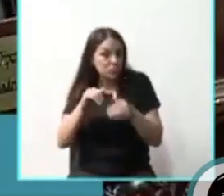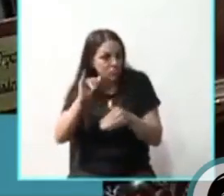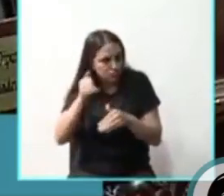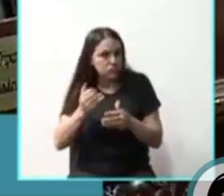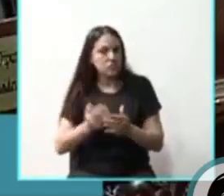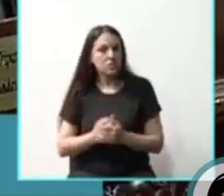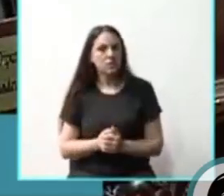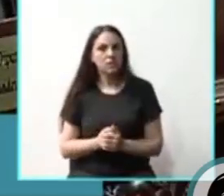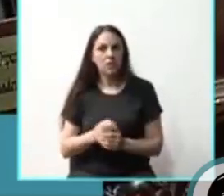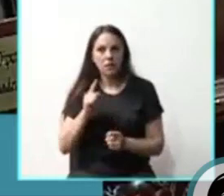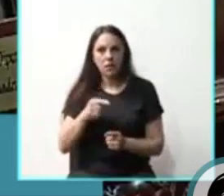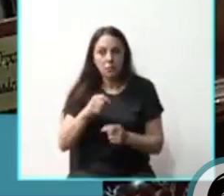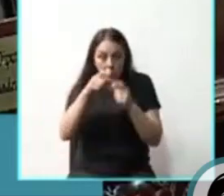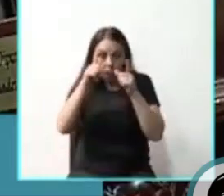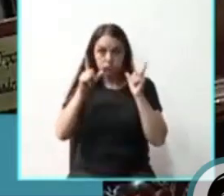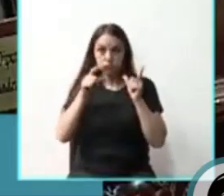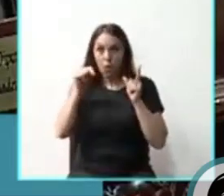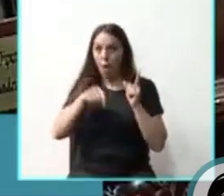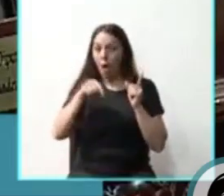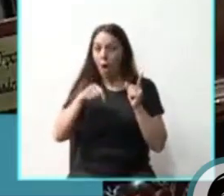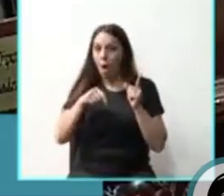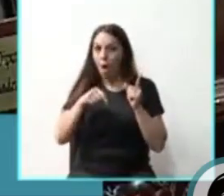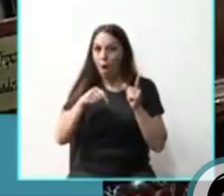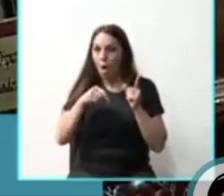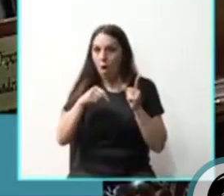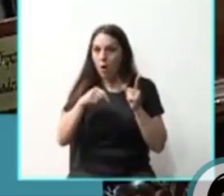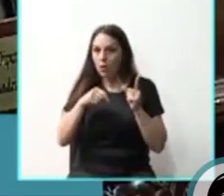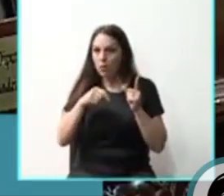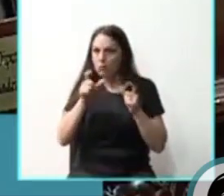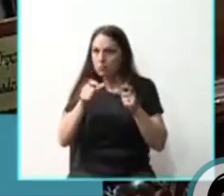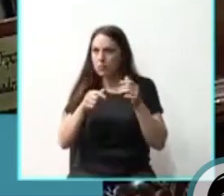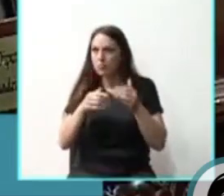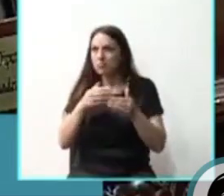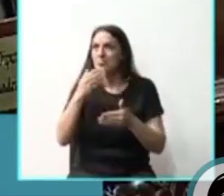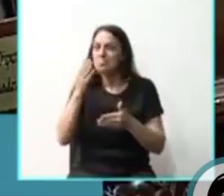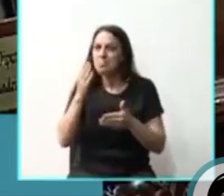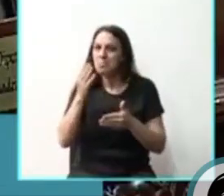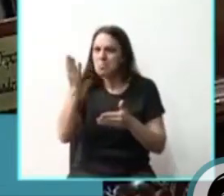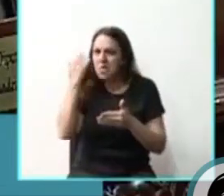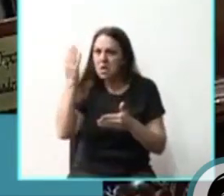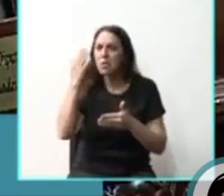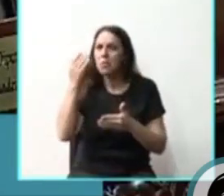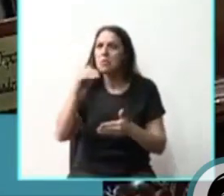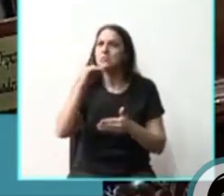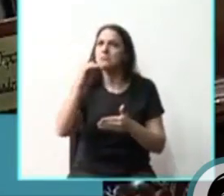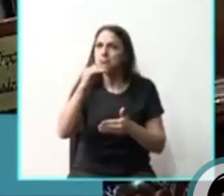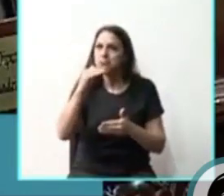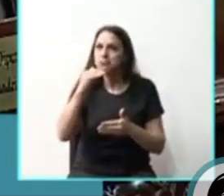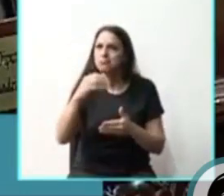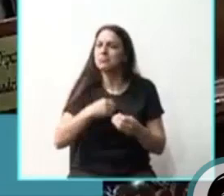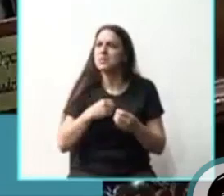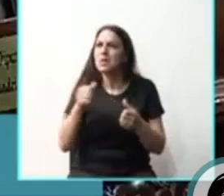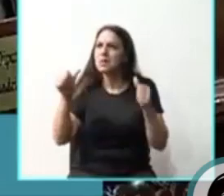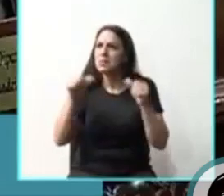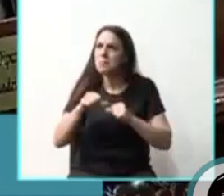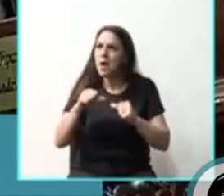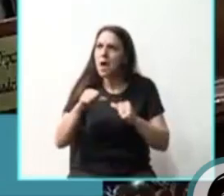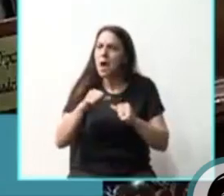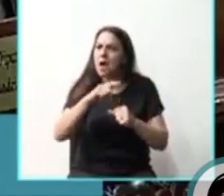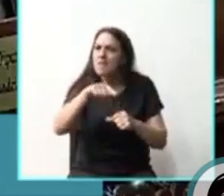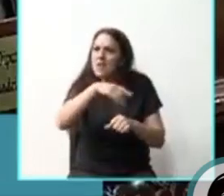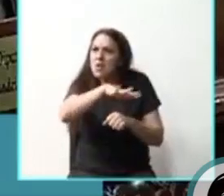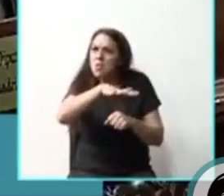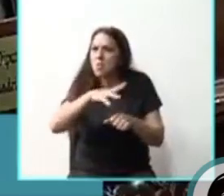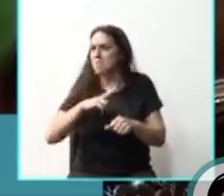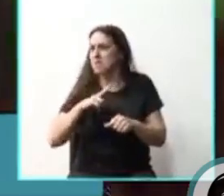hoy tanto discurso y tanta indignación por esta privatización mismos